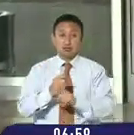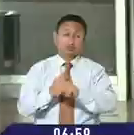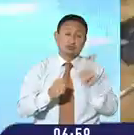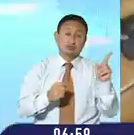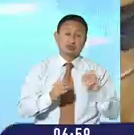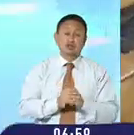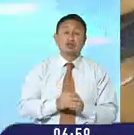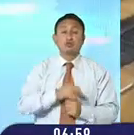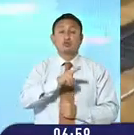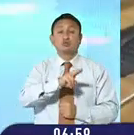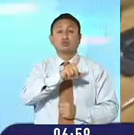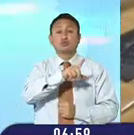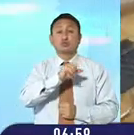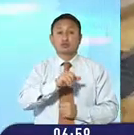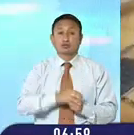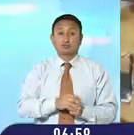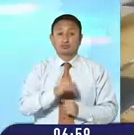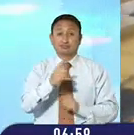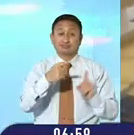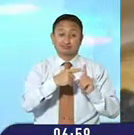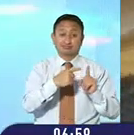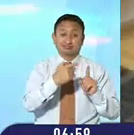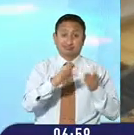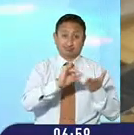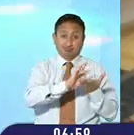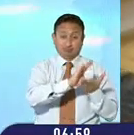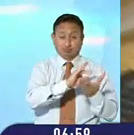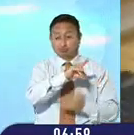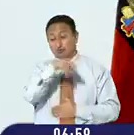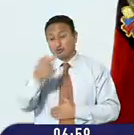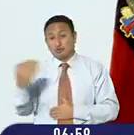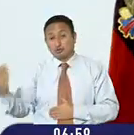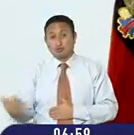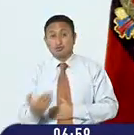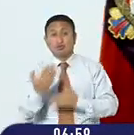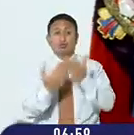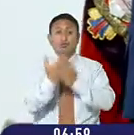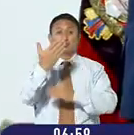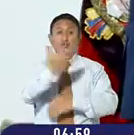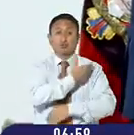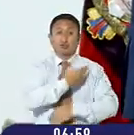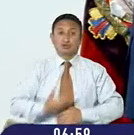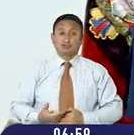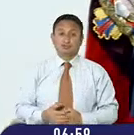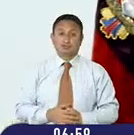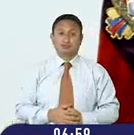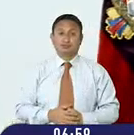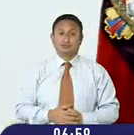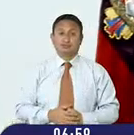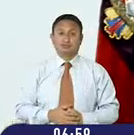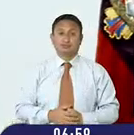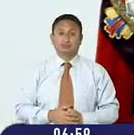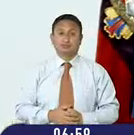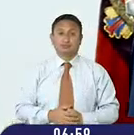una removida del cargo y el otro recién posesionado. Informó Marilyn